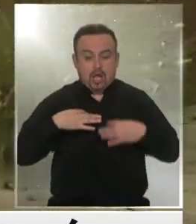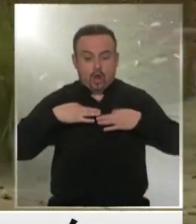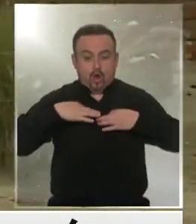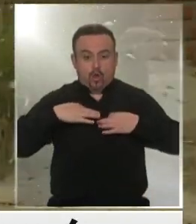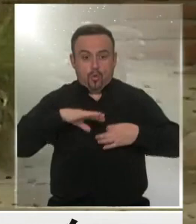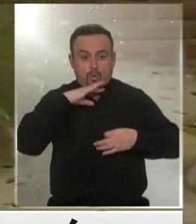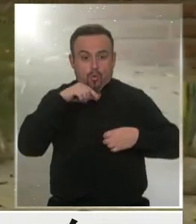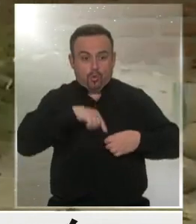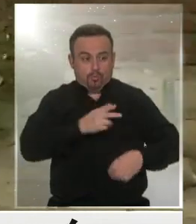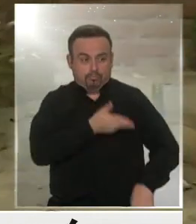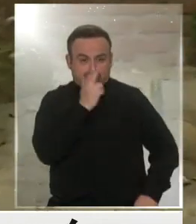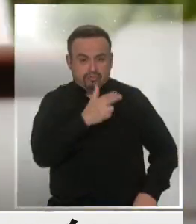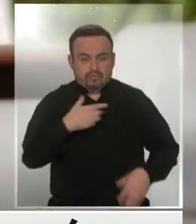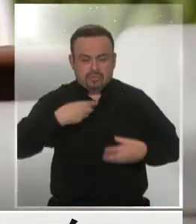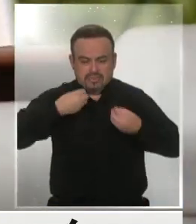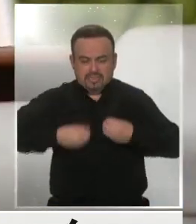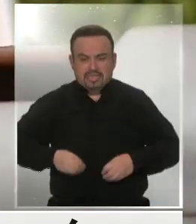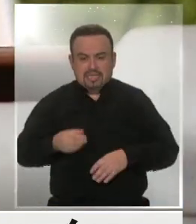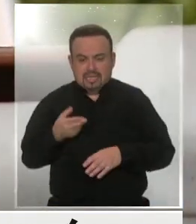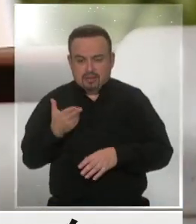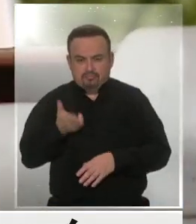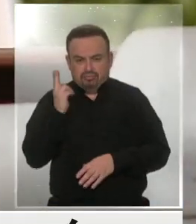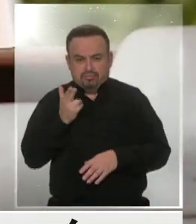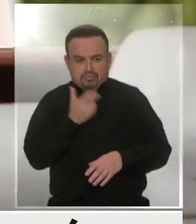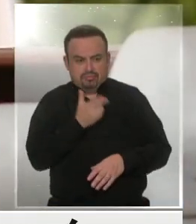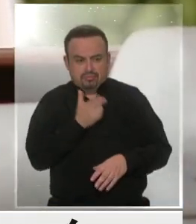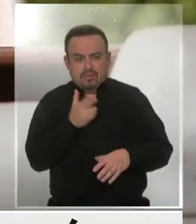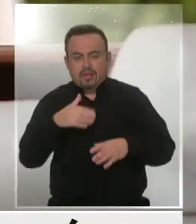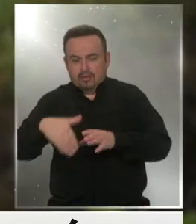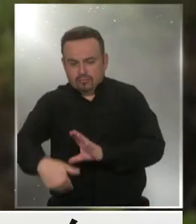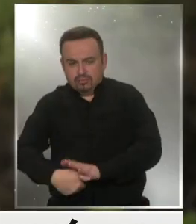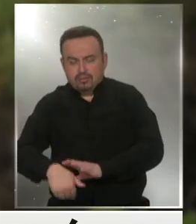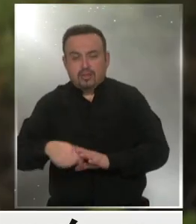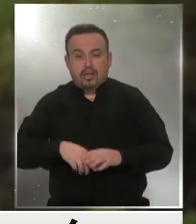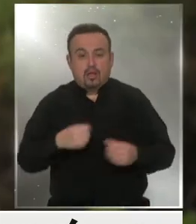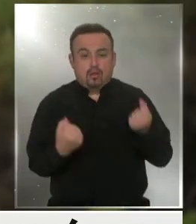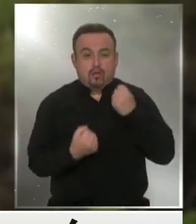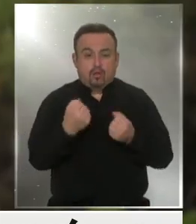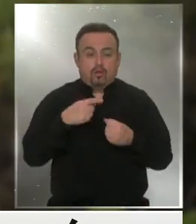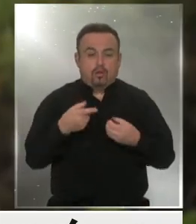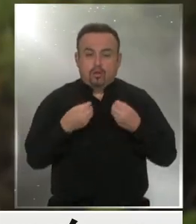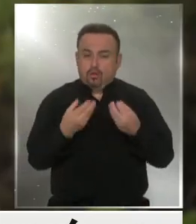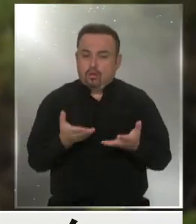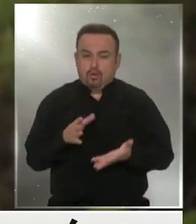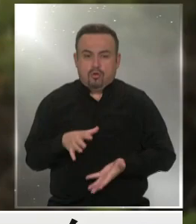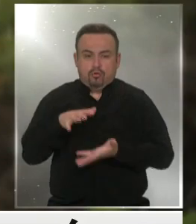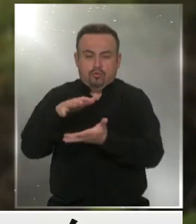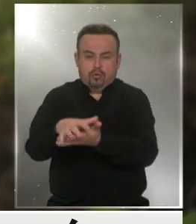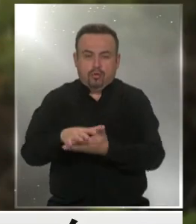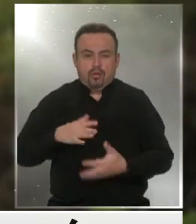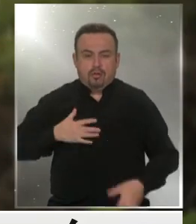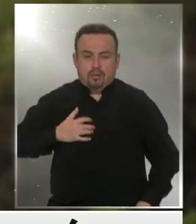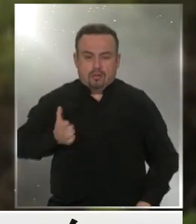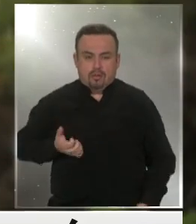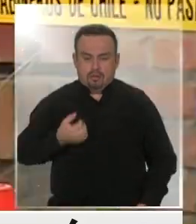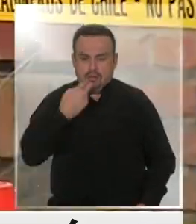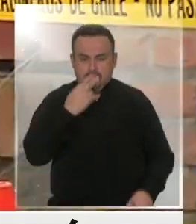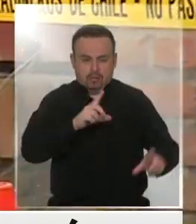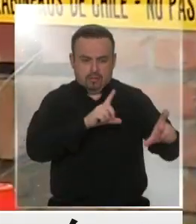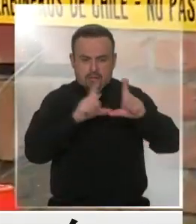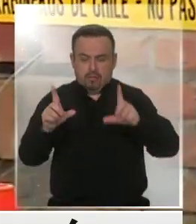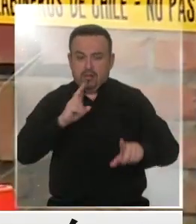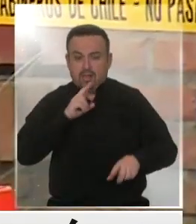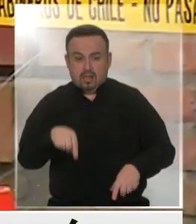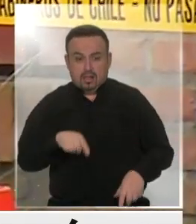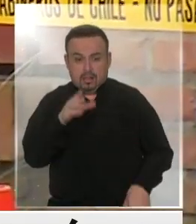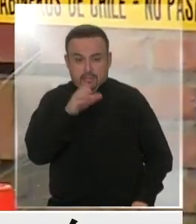al momento del crimen y el arma con que percutó los disparos. El conductor entregó todo a la PDI al ver por televisión que